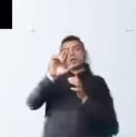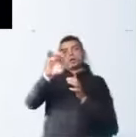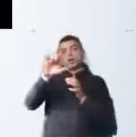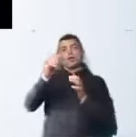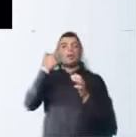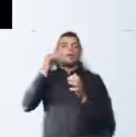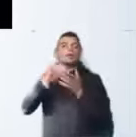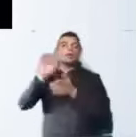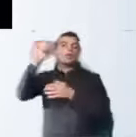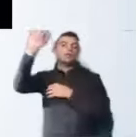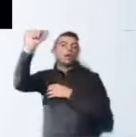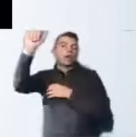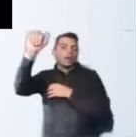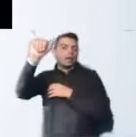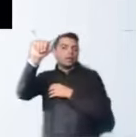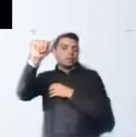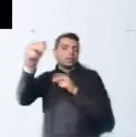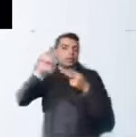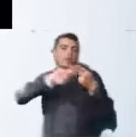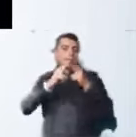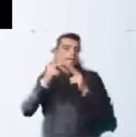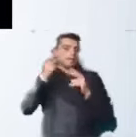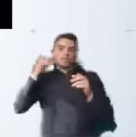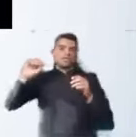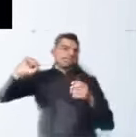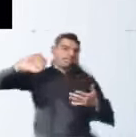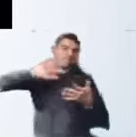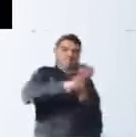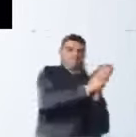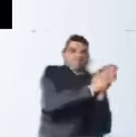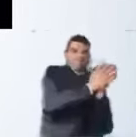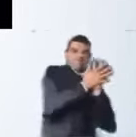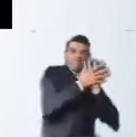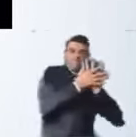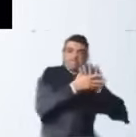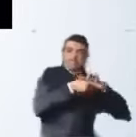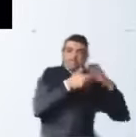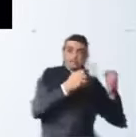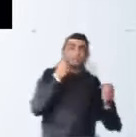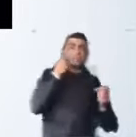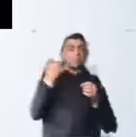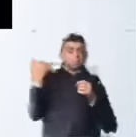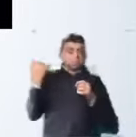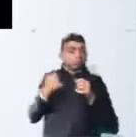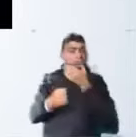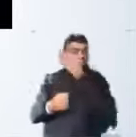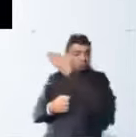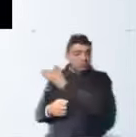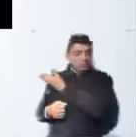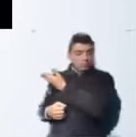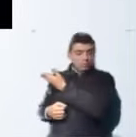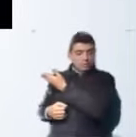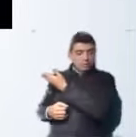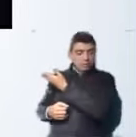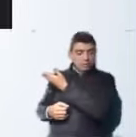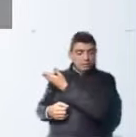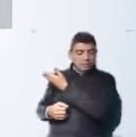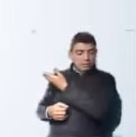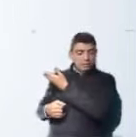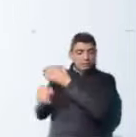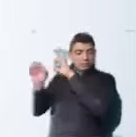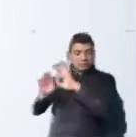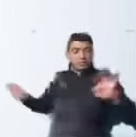esto se acaba es con todo. Entonces estas células son demasiado importantes en nuestras defensas, en nuestro sistema inmunológico, porque estas células tienen la